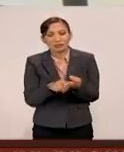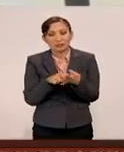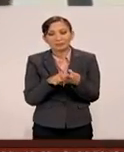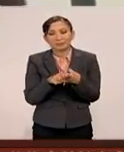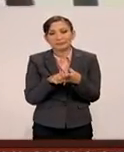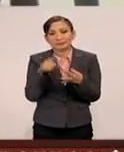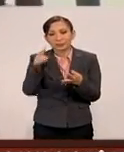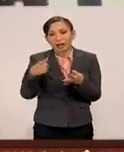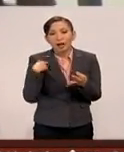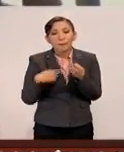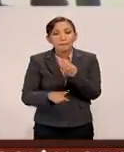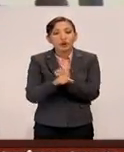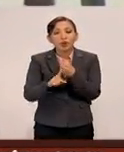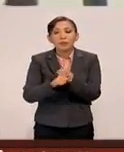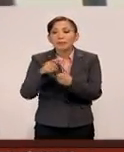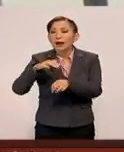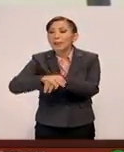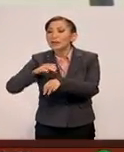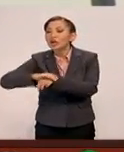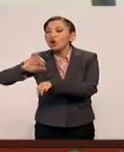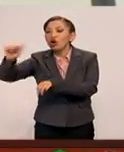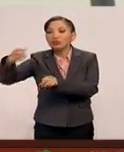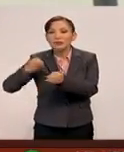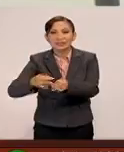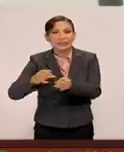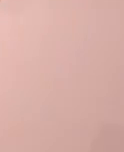la de conflicto de interés.